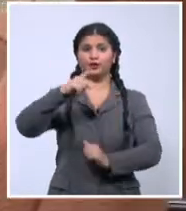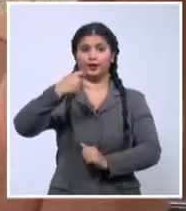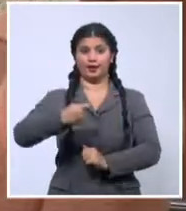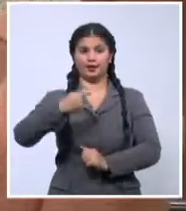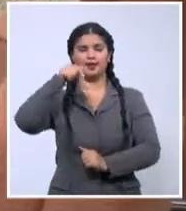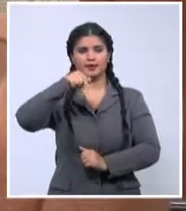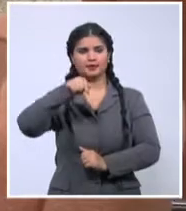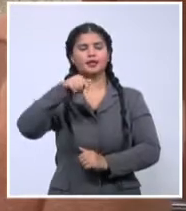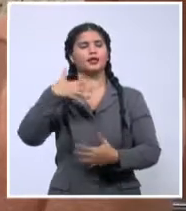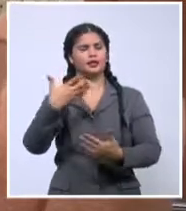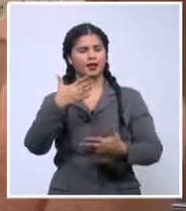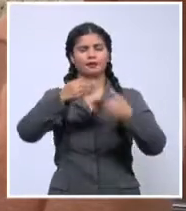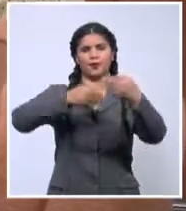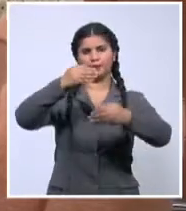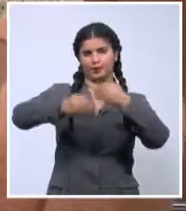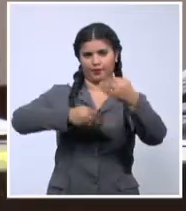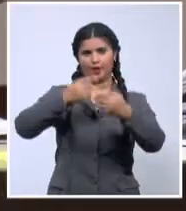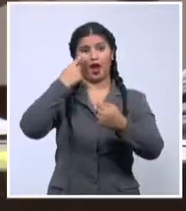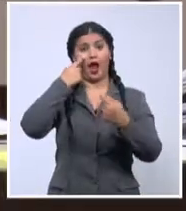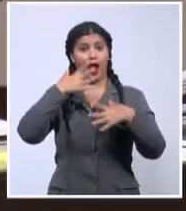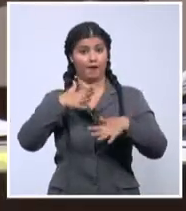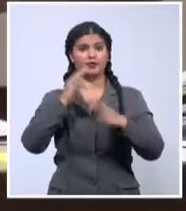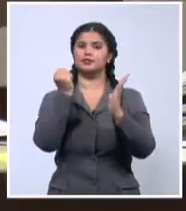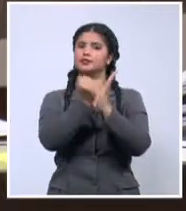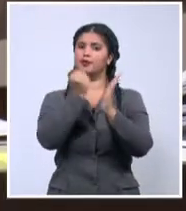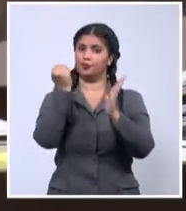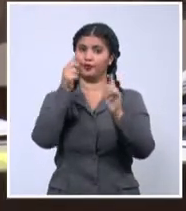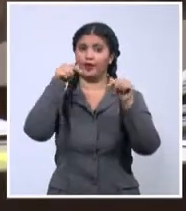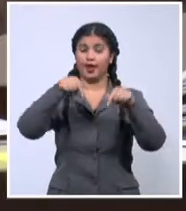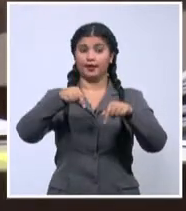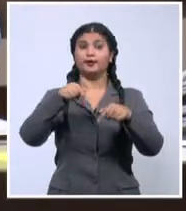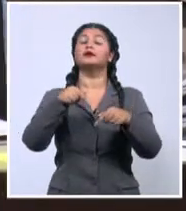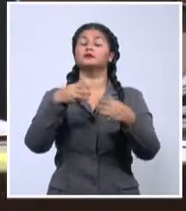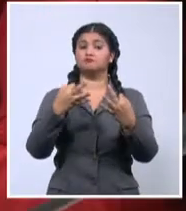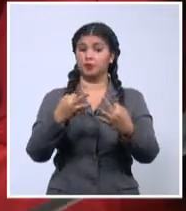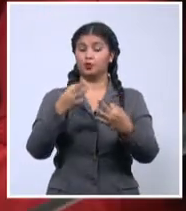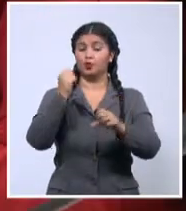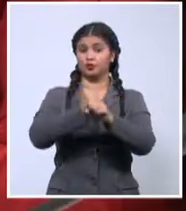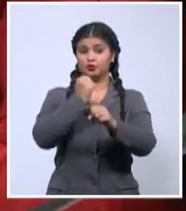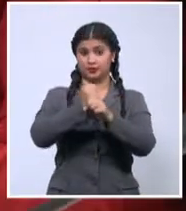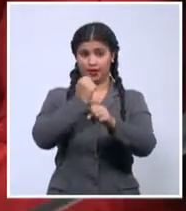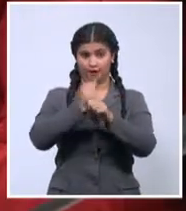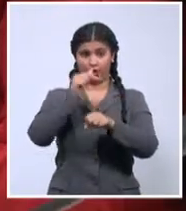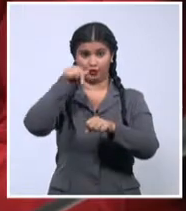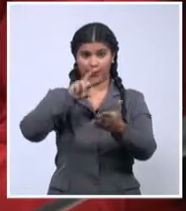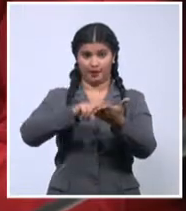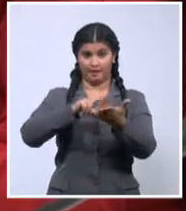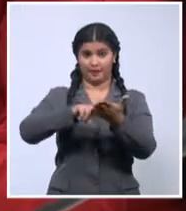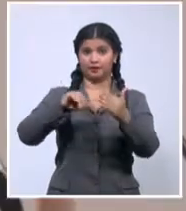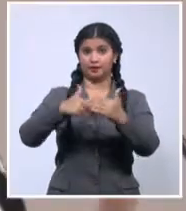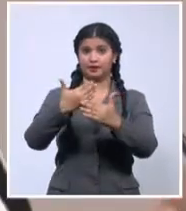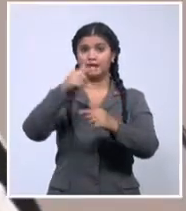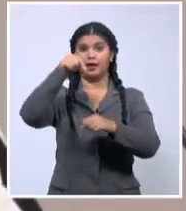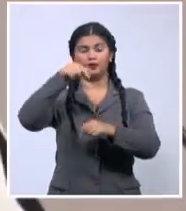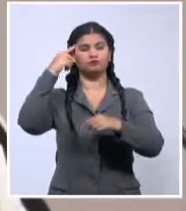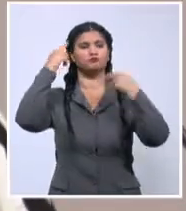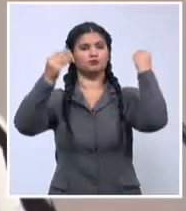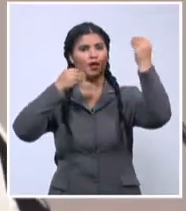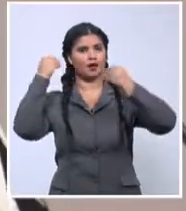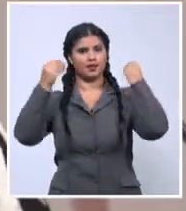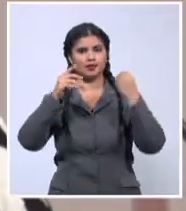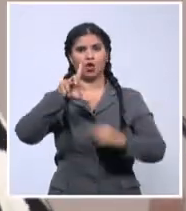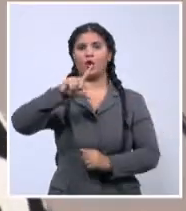futura aprobación en plenario. Como parte de la jornada de trabajo de este martes, previo al periodo ordinario de sesiones, se analizaron los dictámenes de